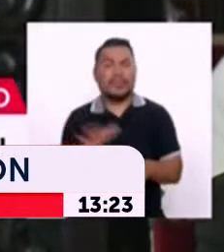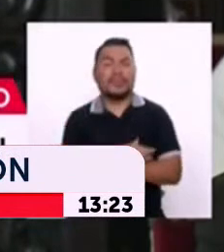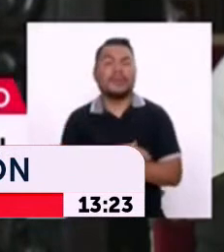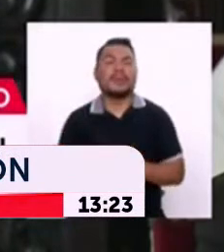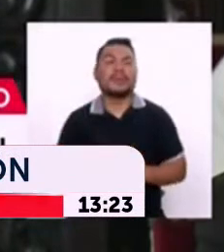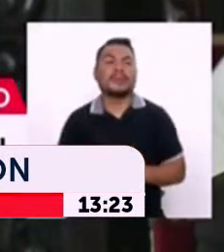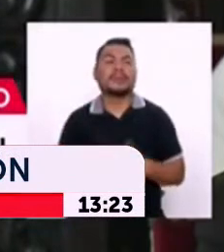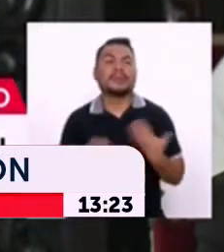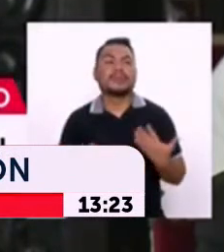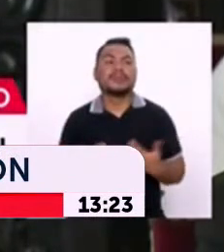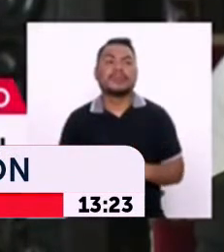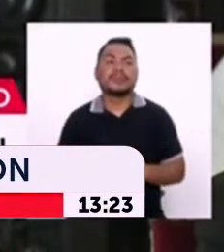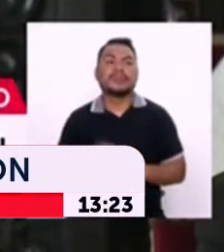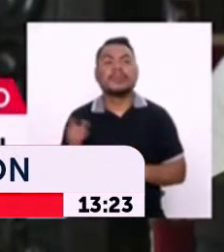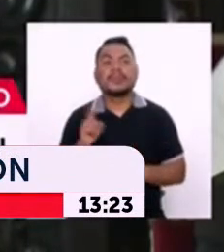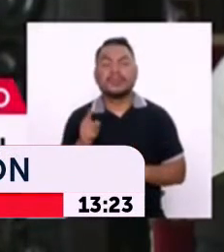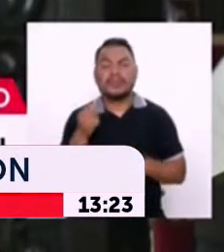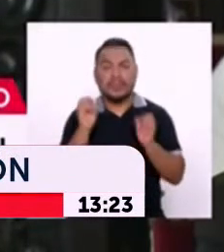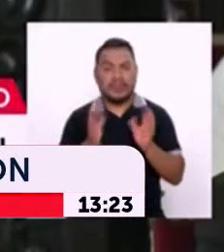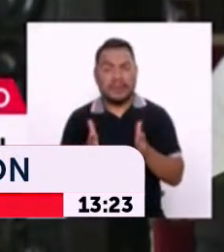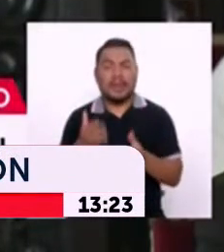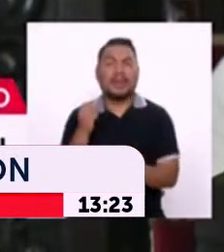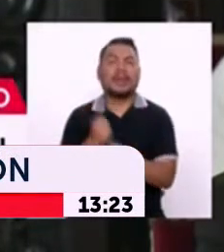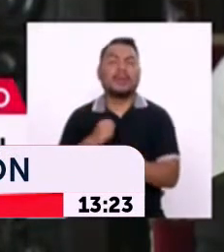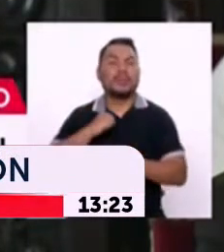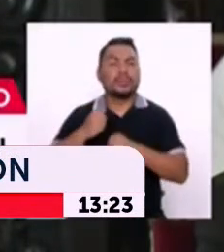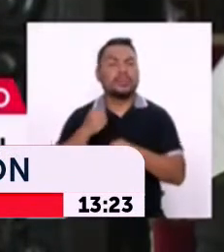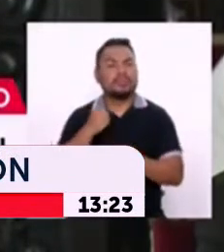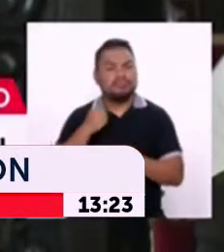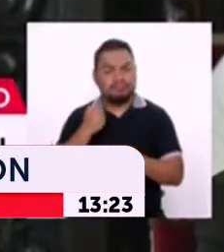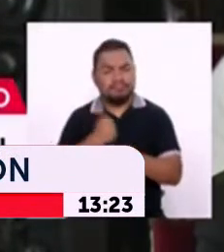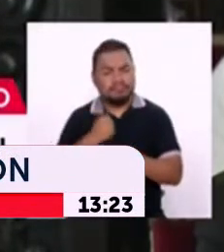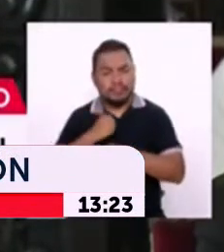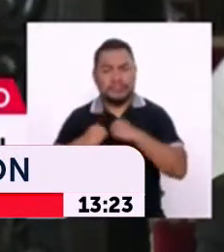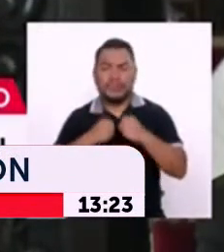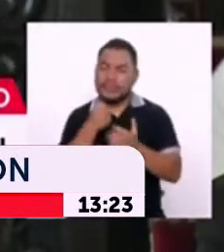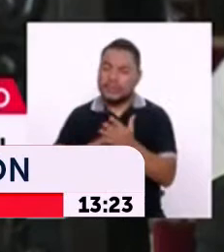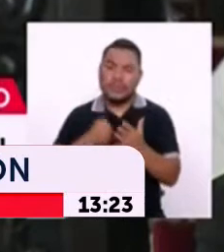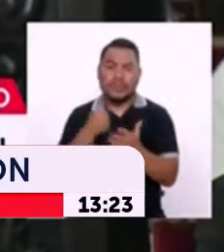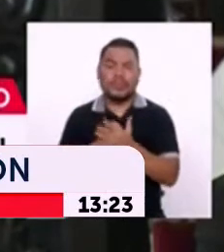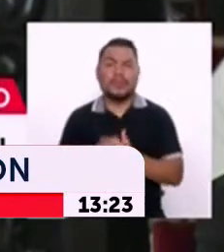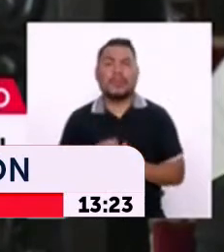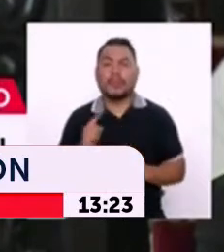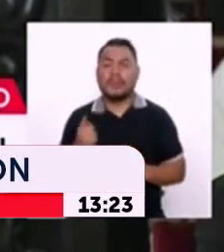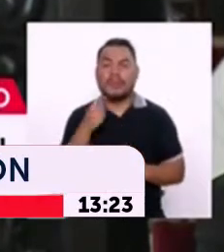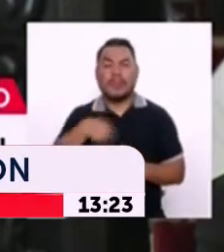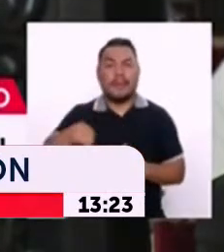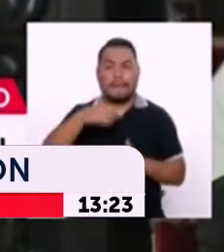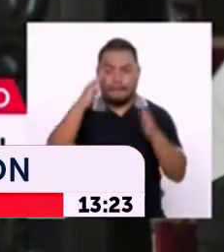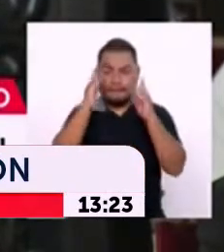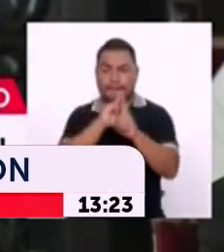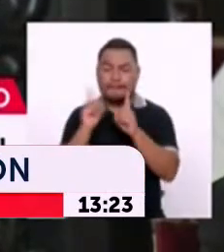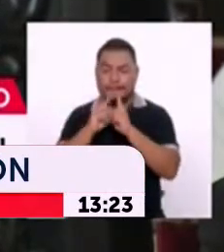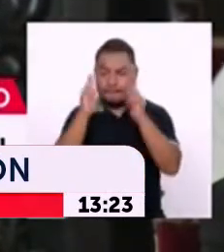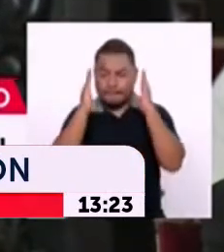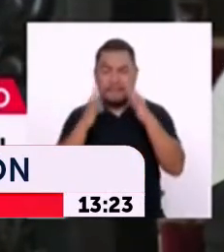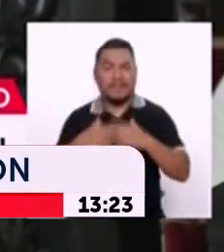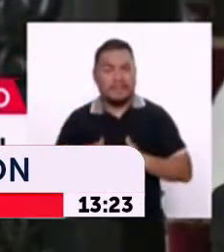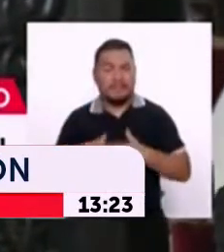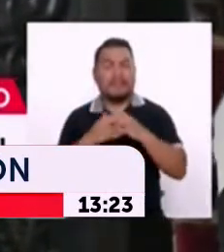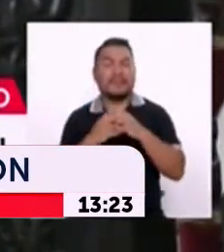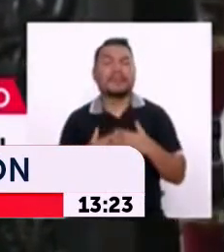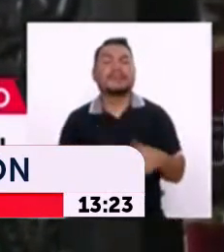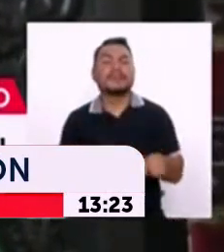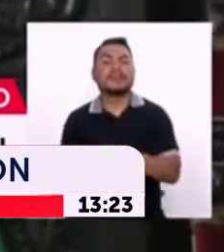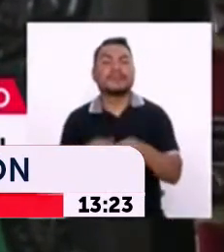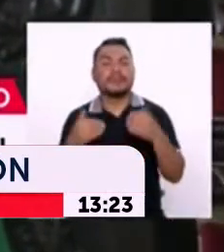entero que no dejaremos de luchar para que todos nuestro primer nivel de atención se